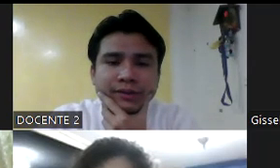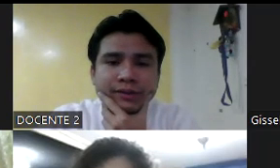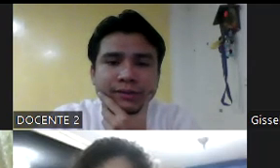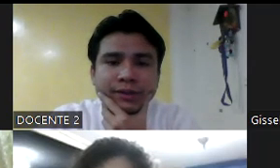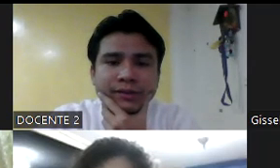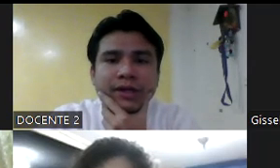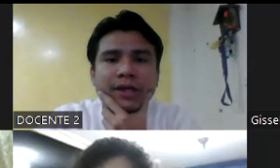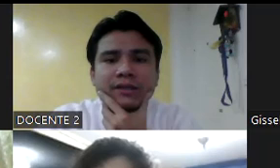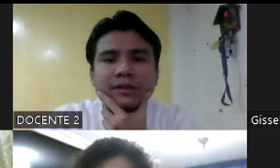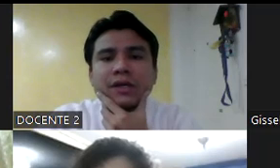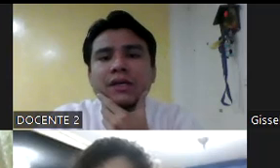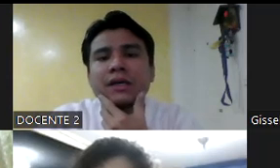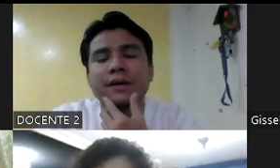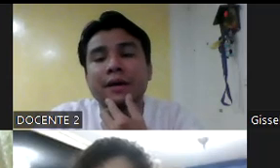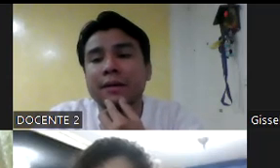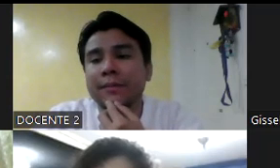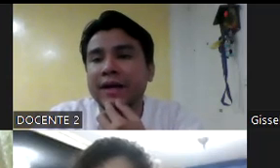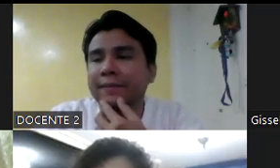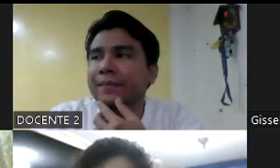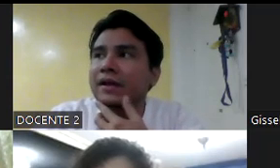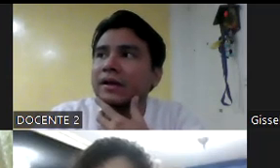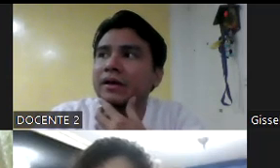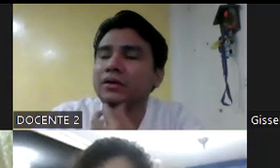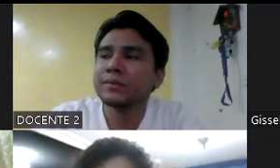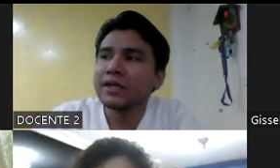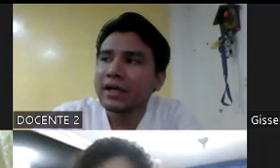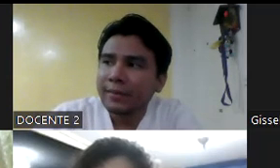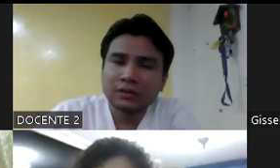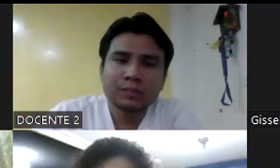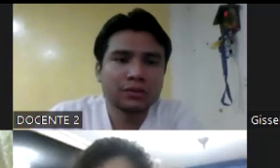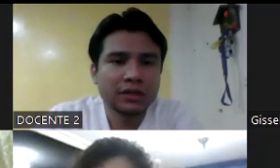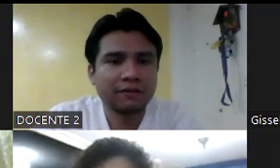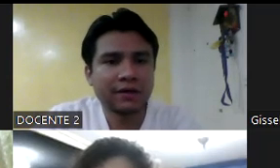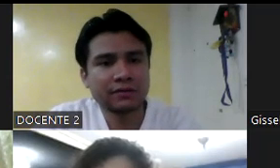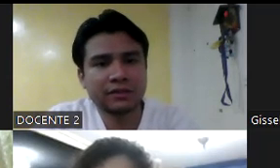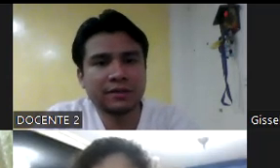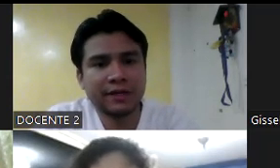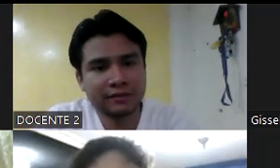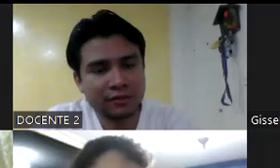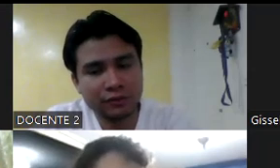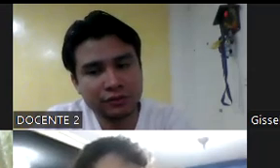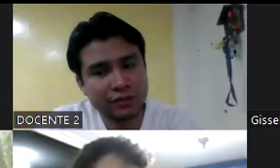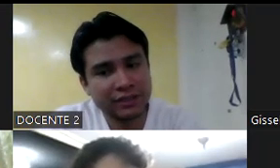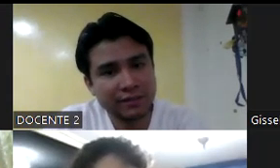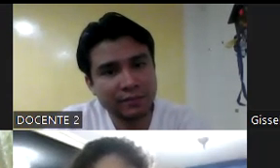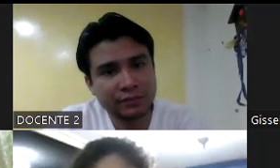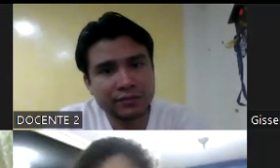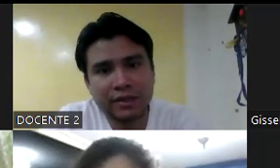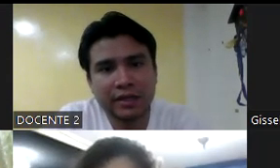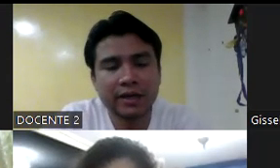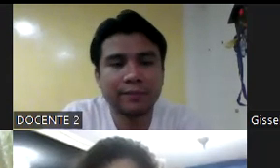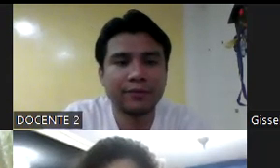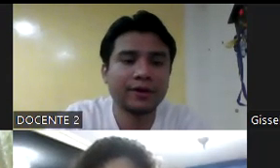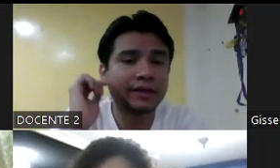la... Ah, ya listo. Verán, los medicamentos producen efectos adversos, como nosotros ya